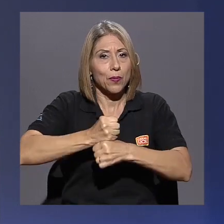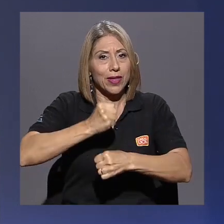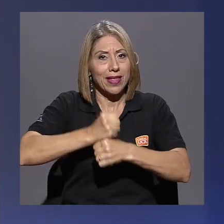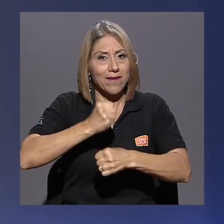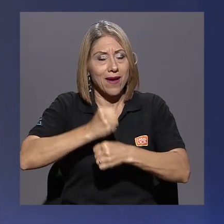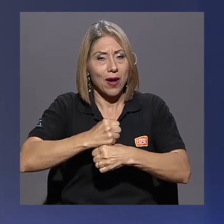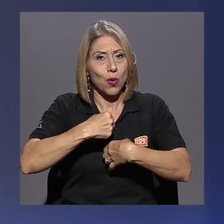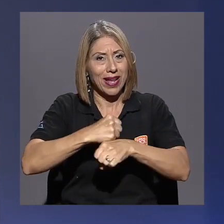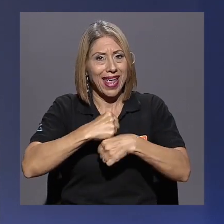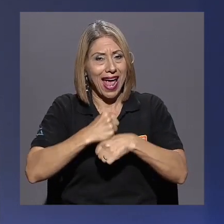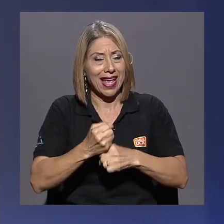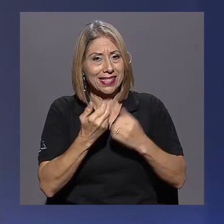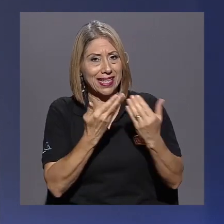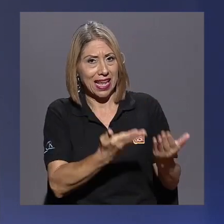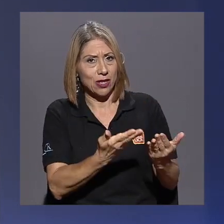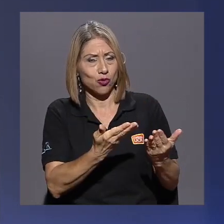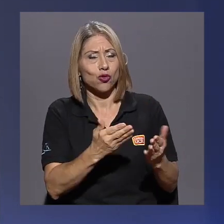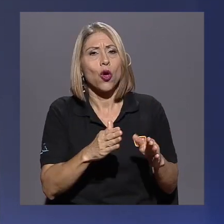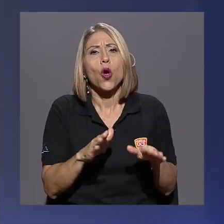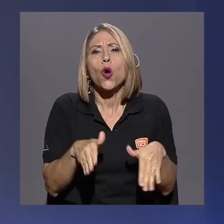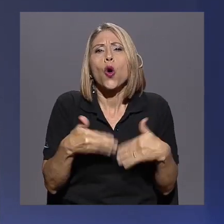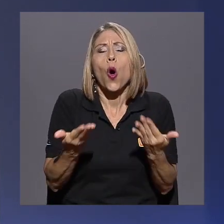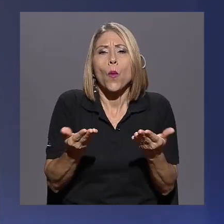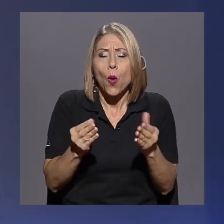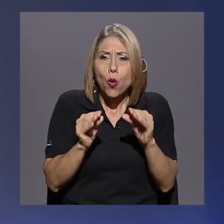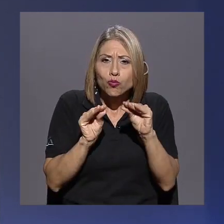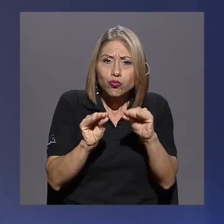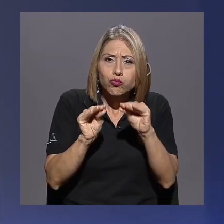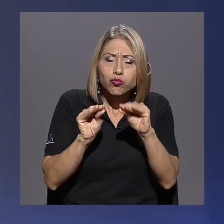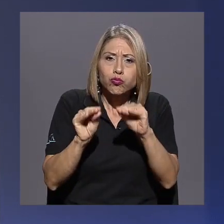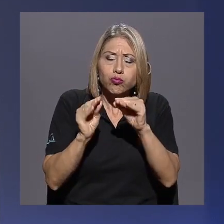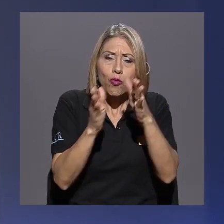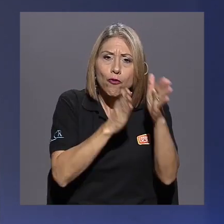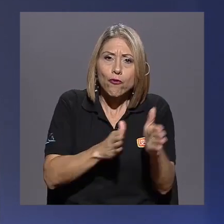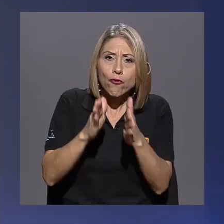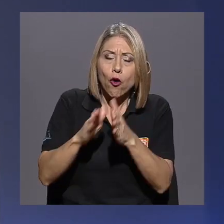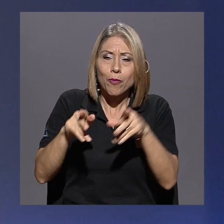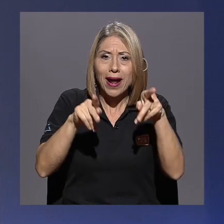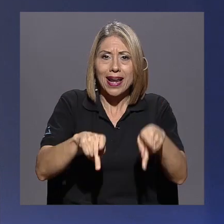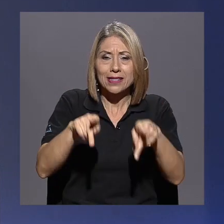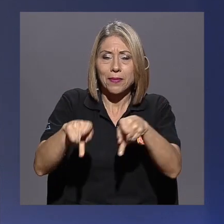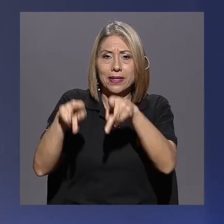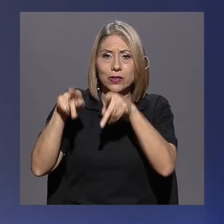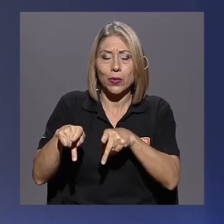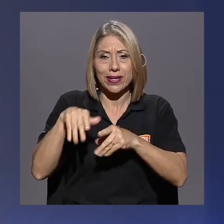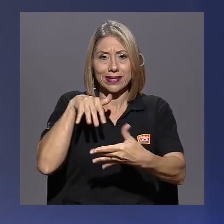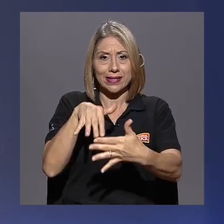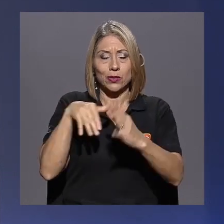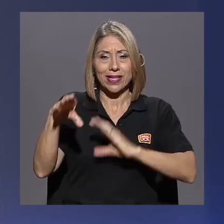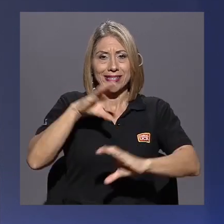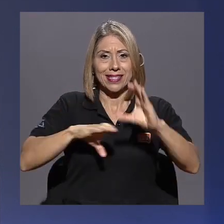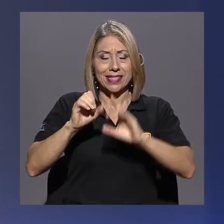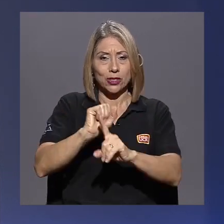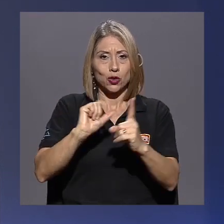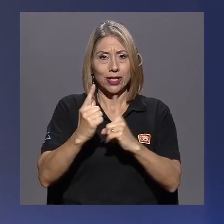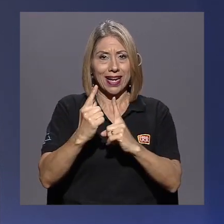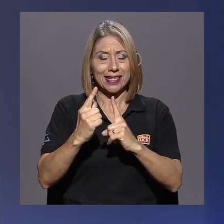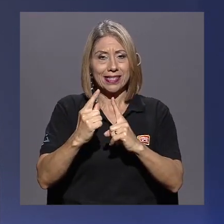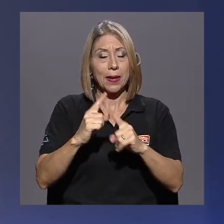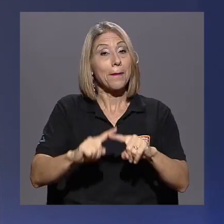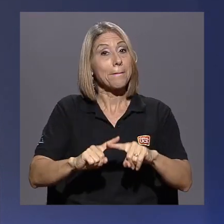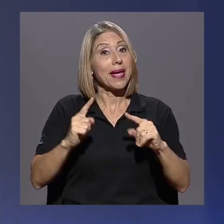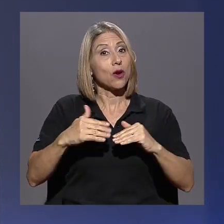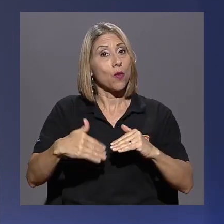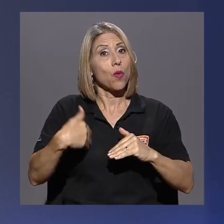hace y cómo forman digamos allá las personas que estudian ciencias sociales pero posteriormente